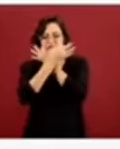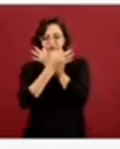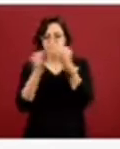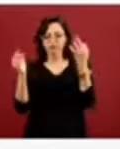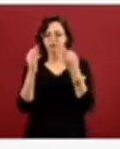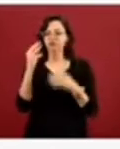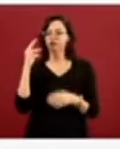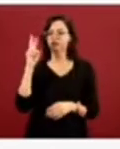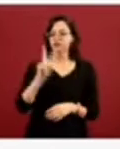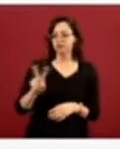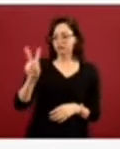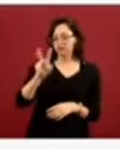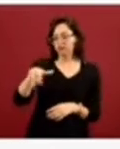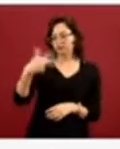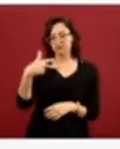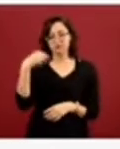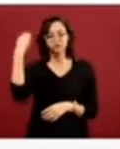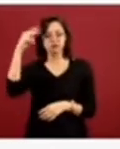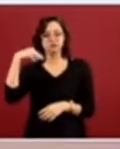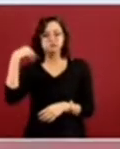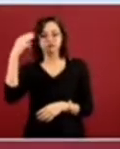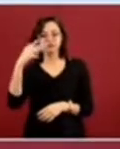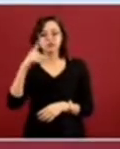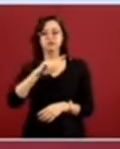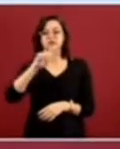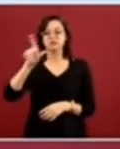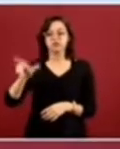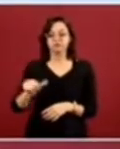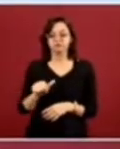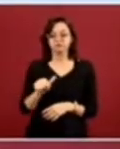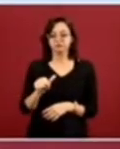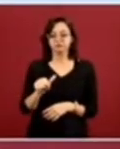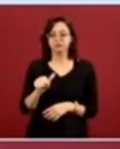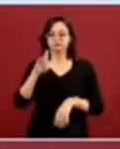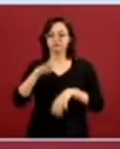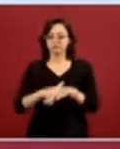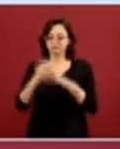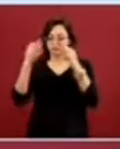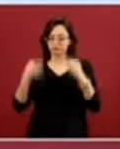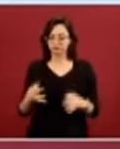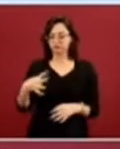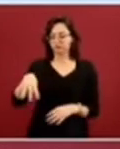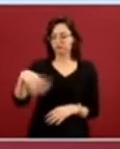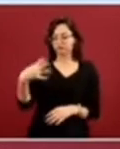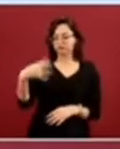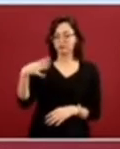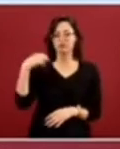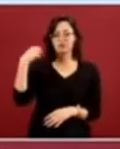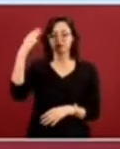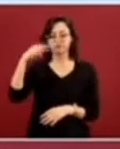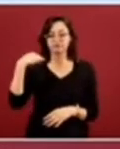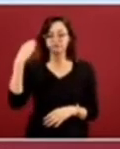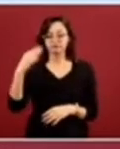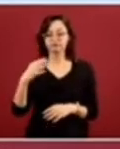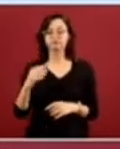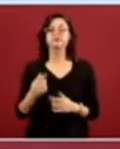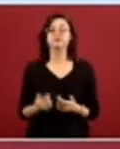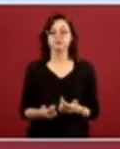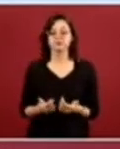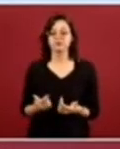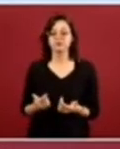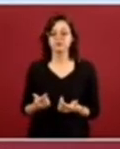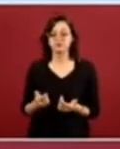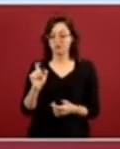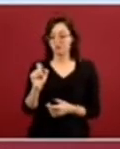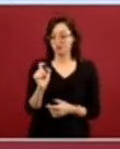el viernes 13 de marzo y luego las formalizamos el día 14, empezaron a surtir efecto